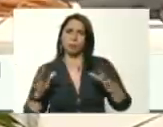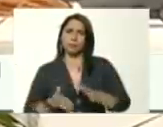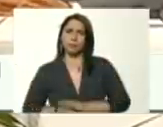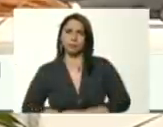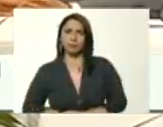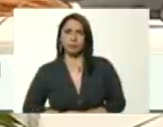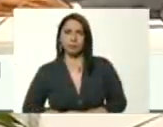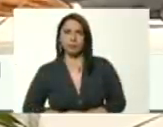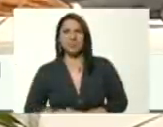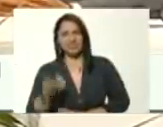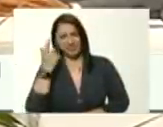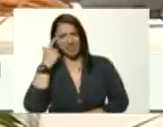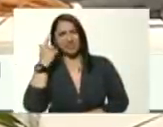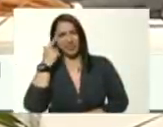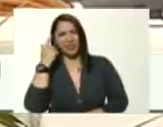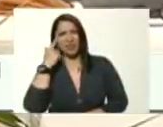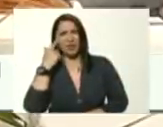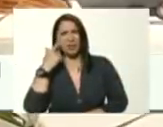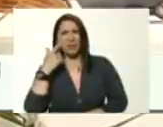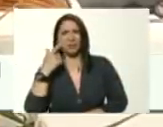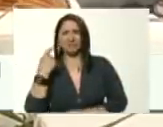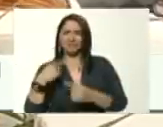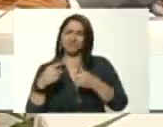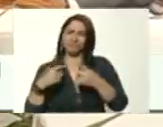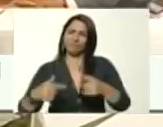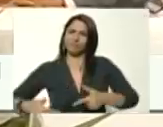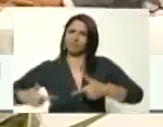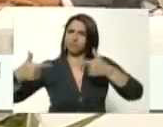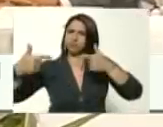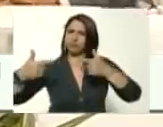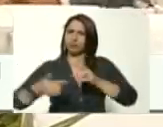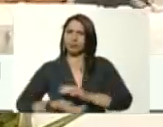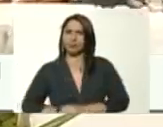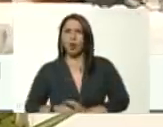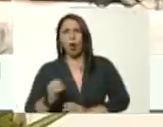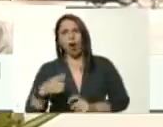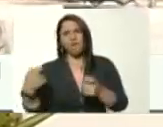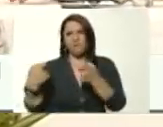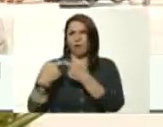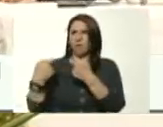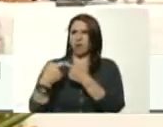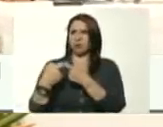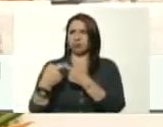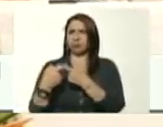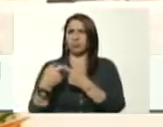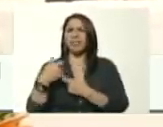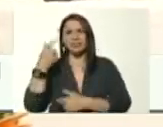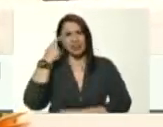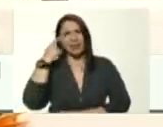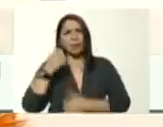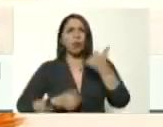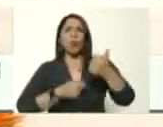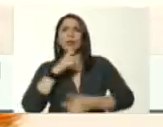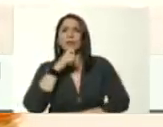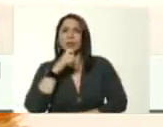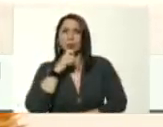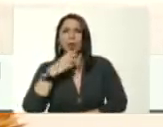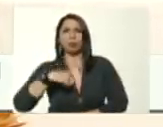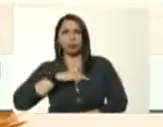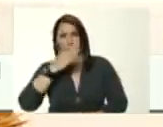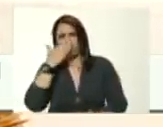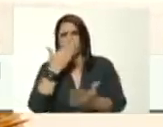ya sabemos qué cosas nos confrontan ya sabemos las dificultades que hemos enfrentado y que hemos superado